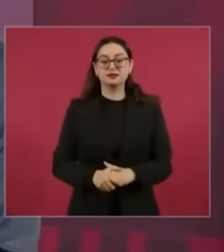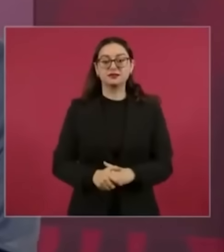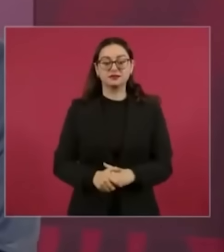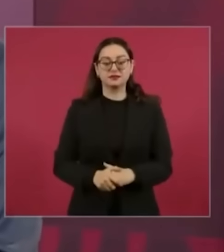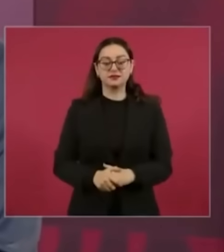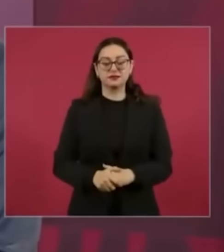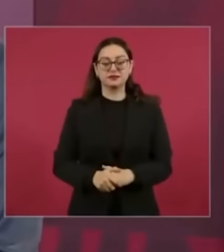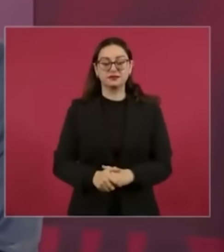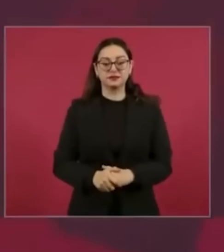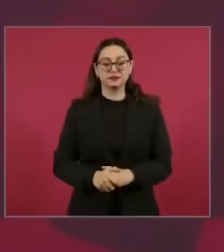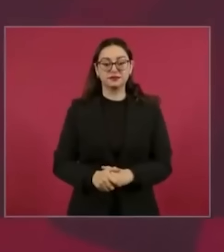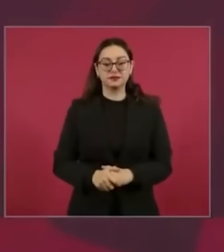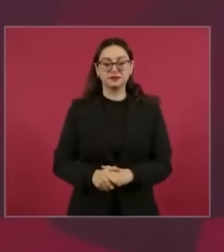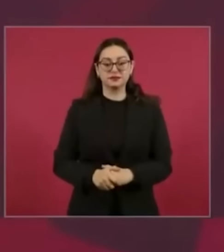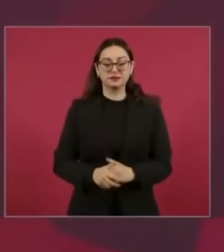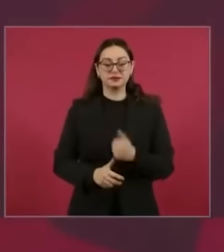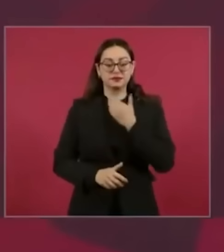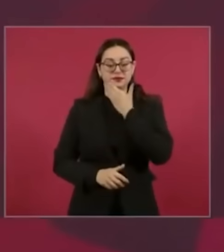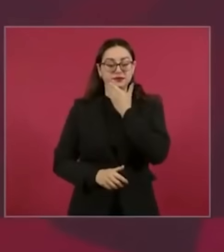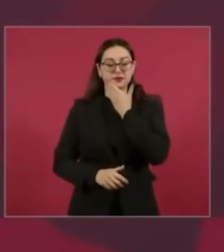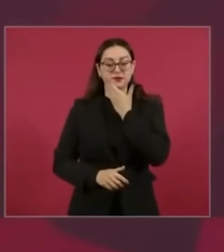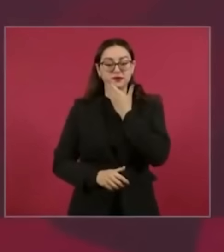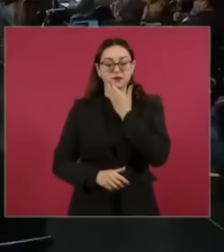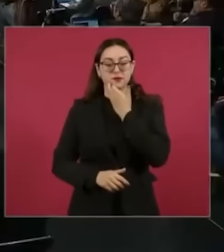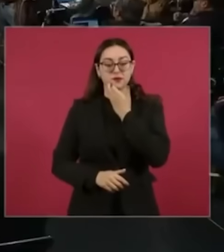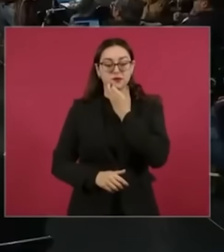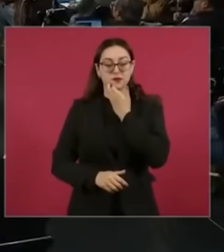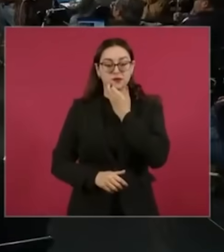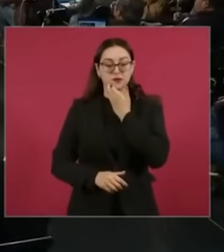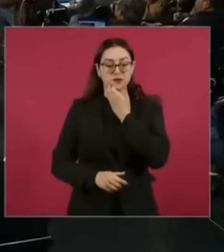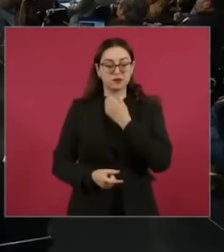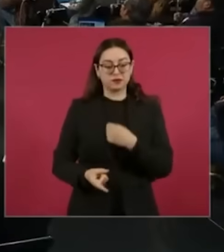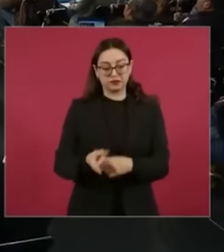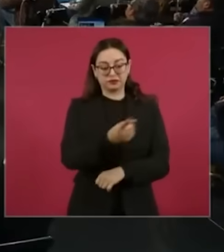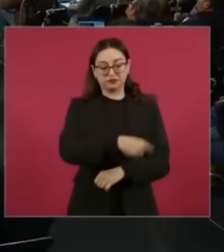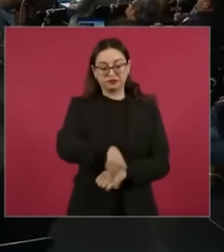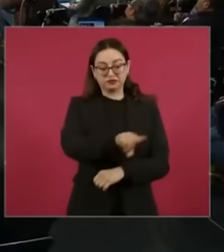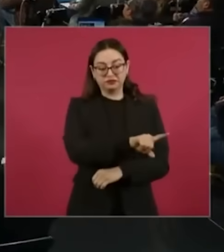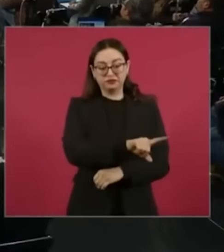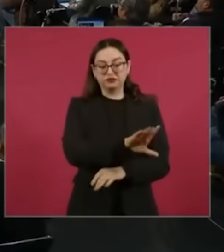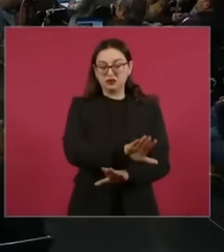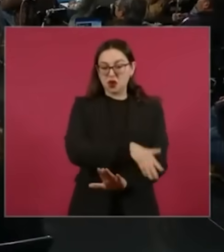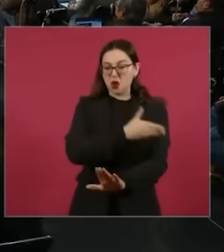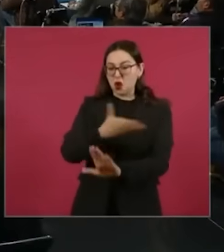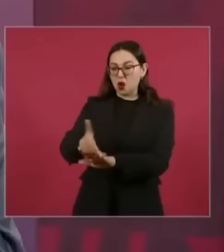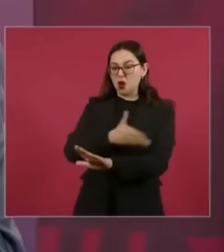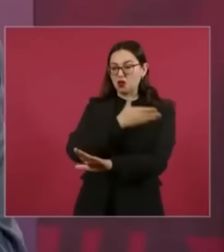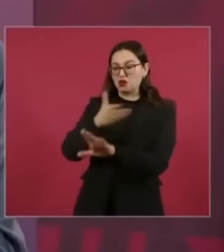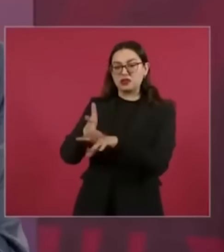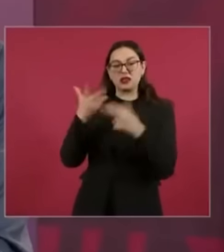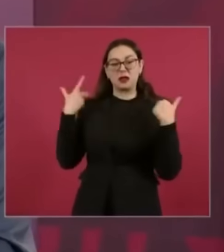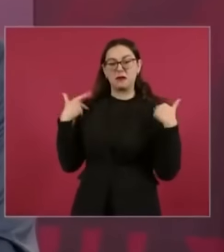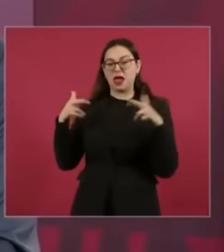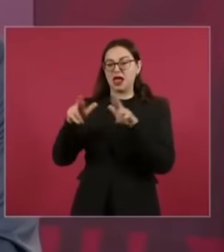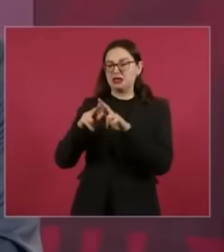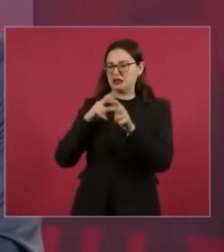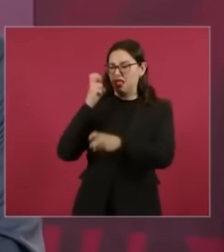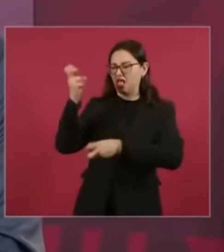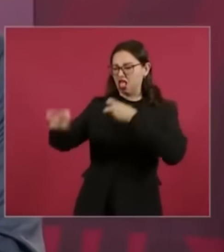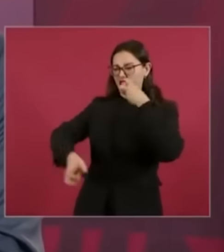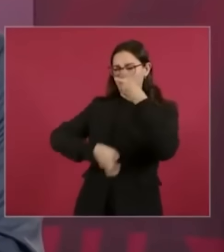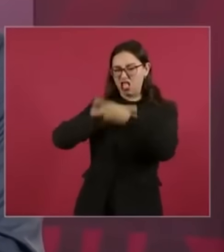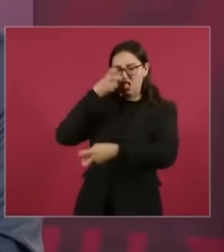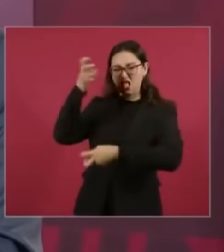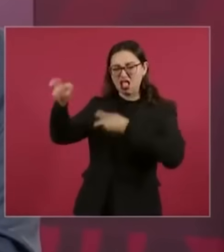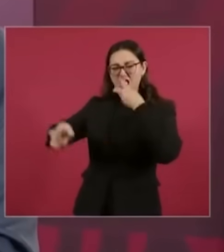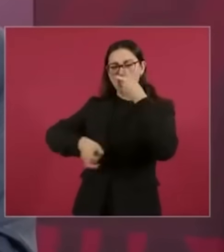Nunca en la historia de México se había ofendido tanto a los maestros